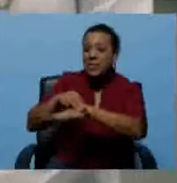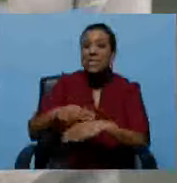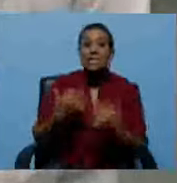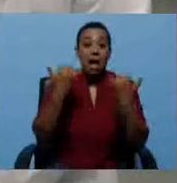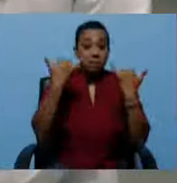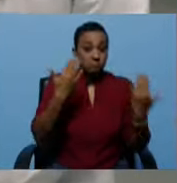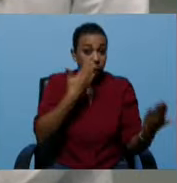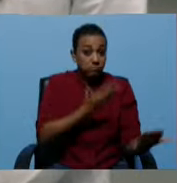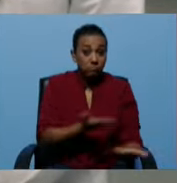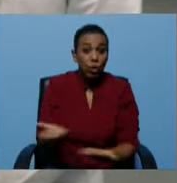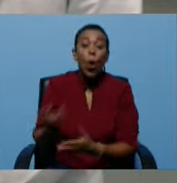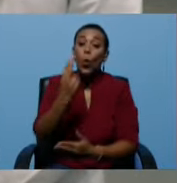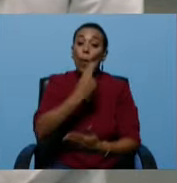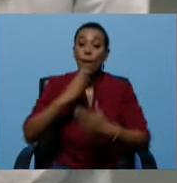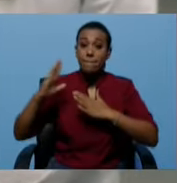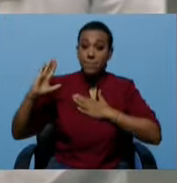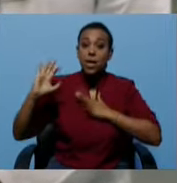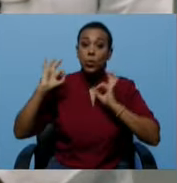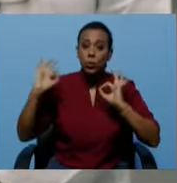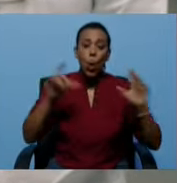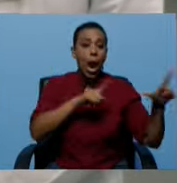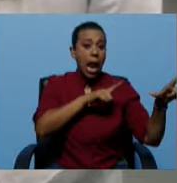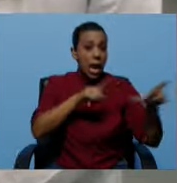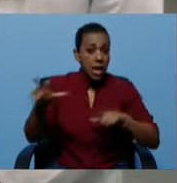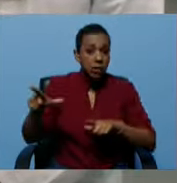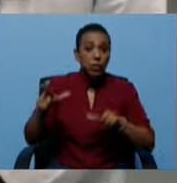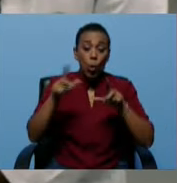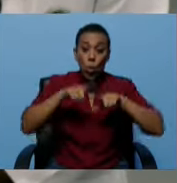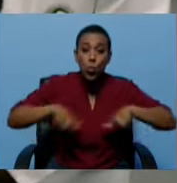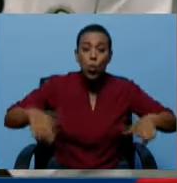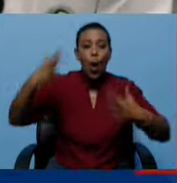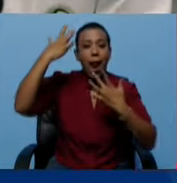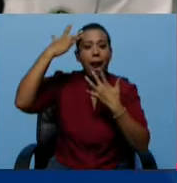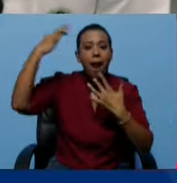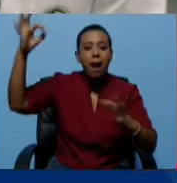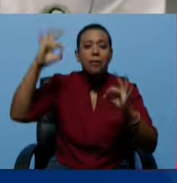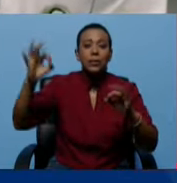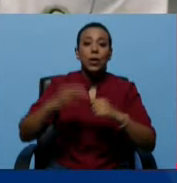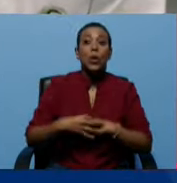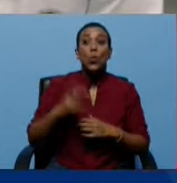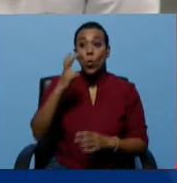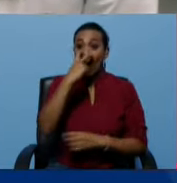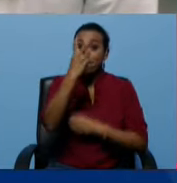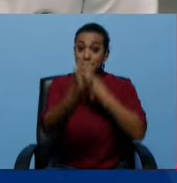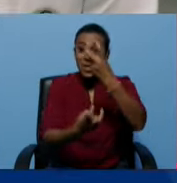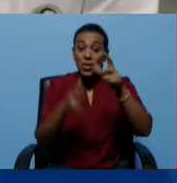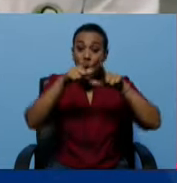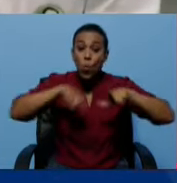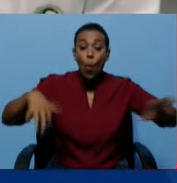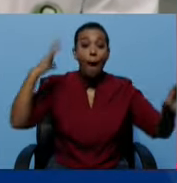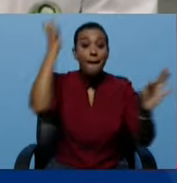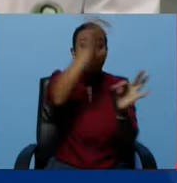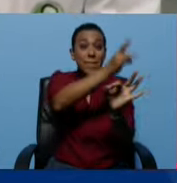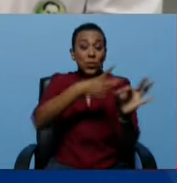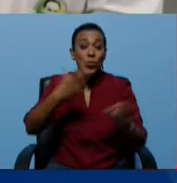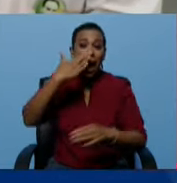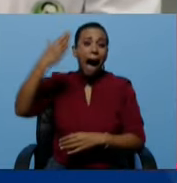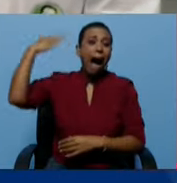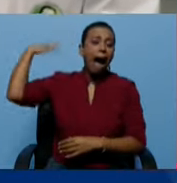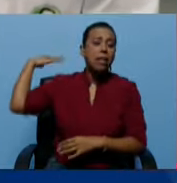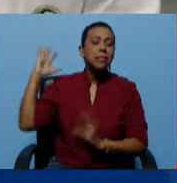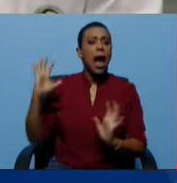Estamos dando cumplimiento y concreción a uno de sus sueños. Cuando visitó esta hermosa tierra de Amazonas, nos